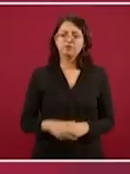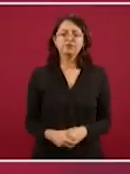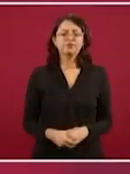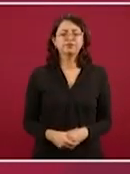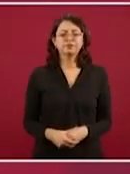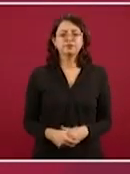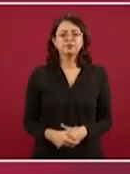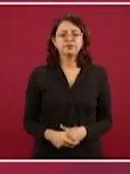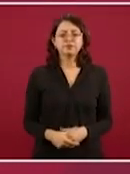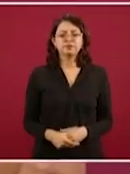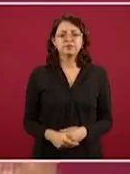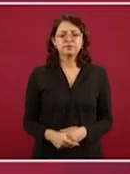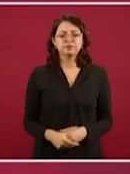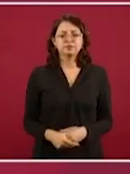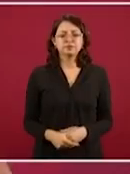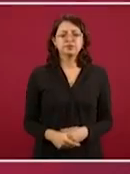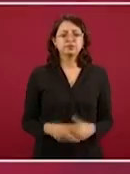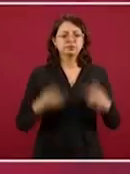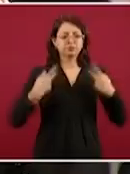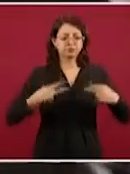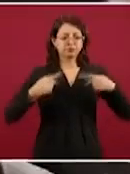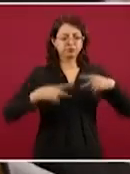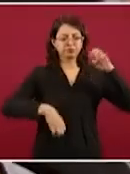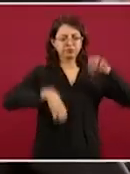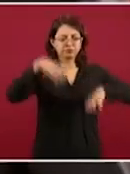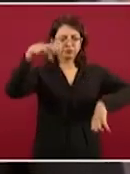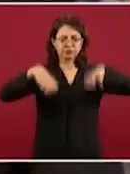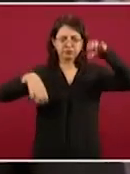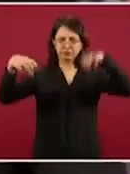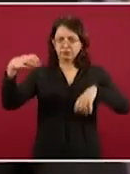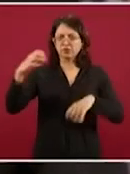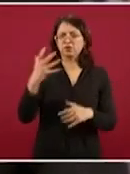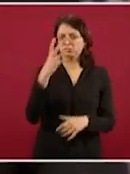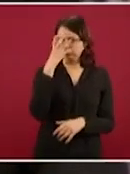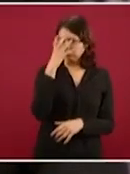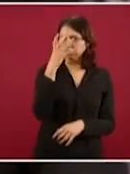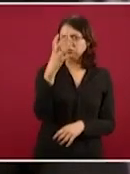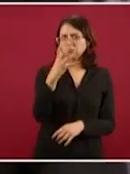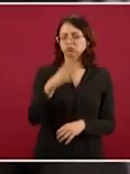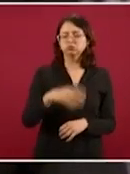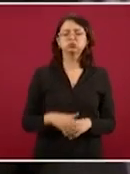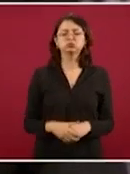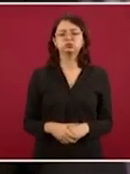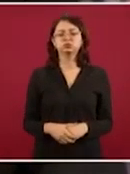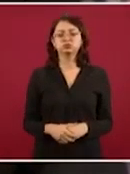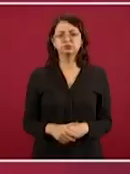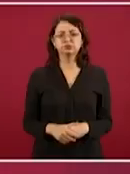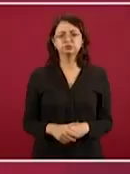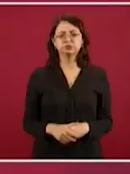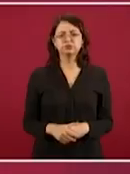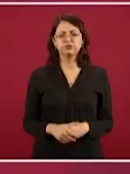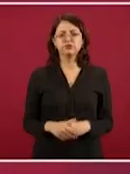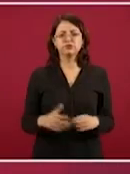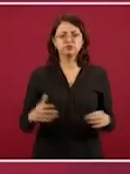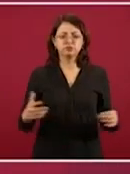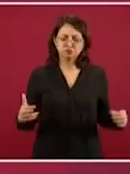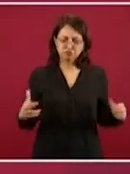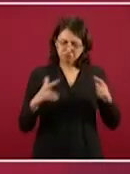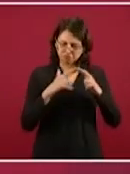Gente mayor, gente seria, religiosa,